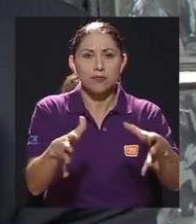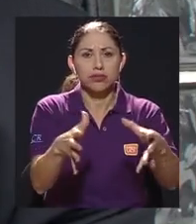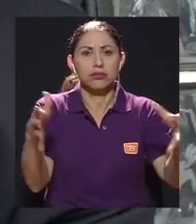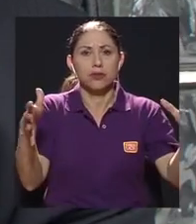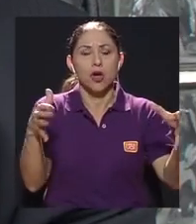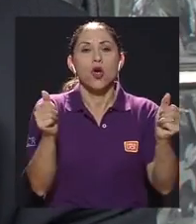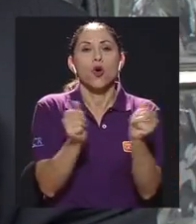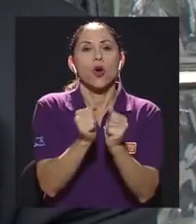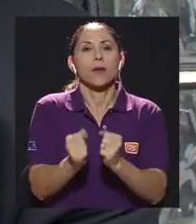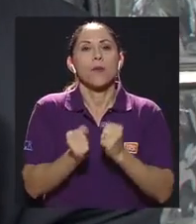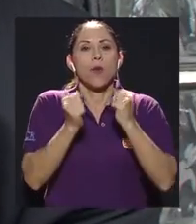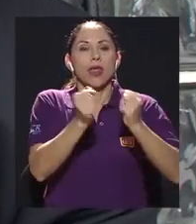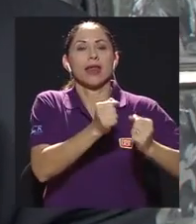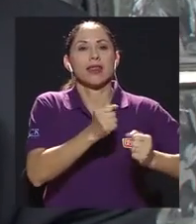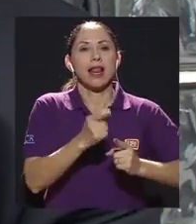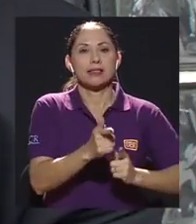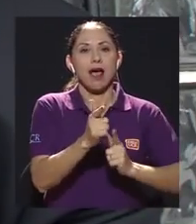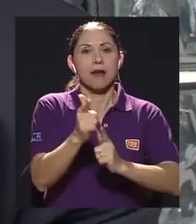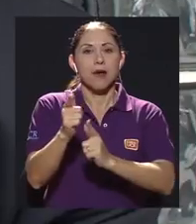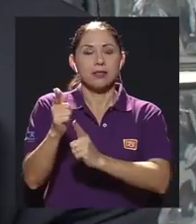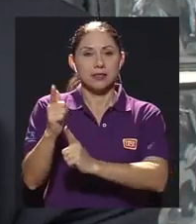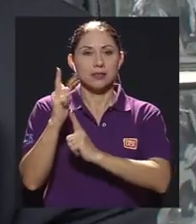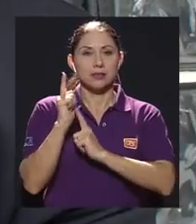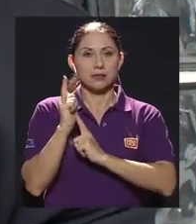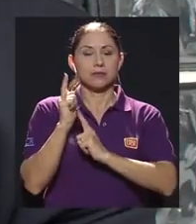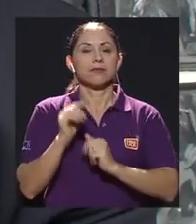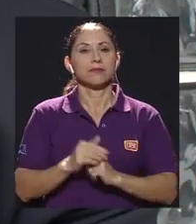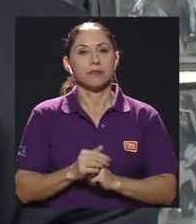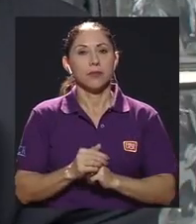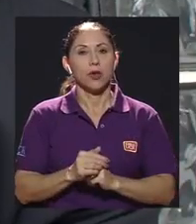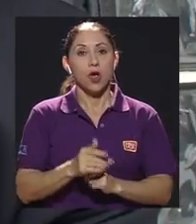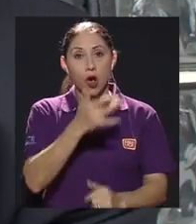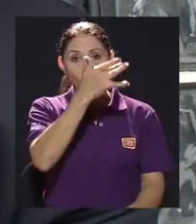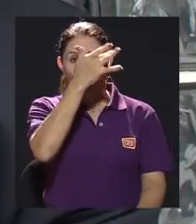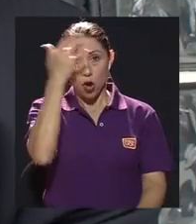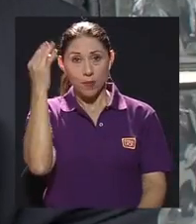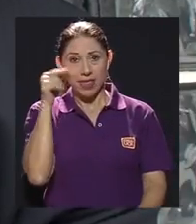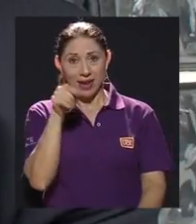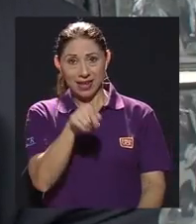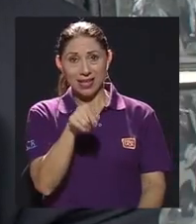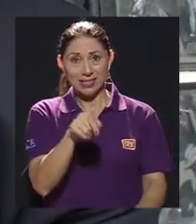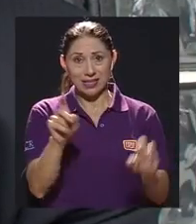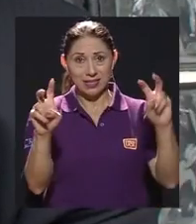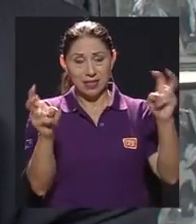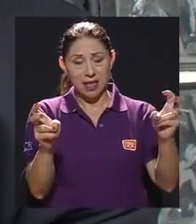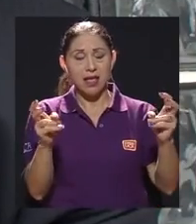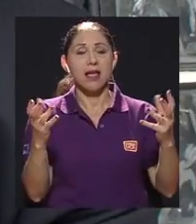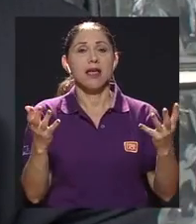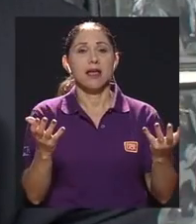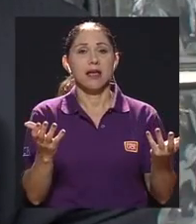poder de las armas. Olvidar ese punto, como bien menciona Alejandra, es